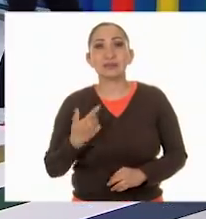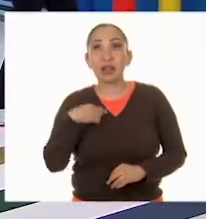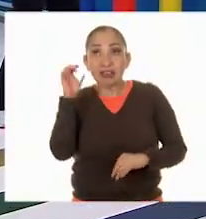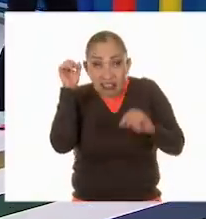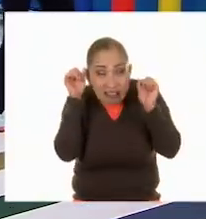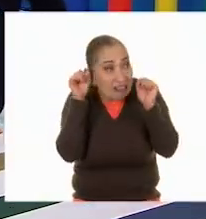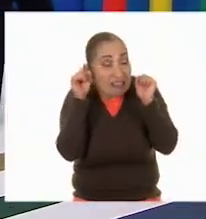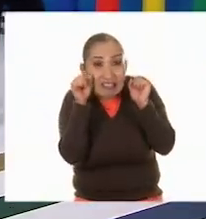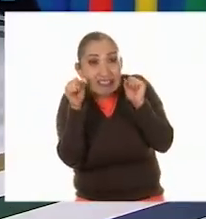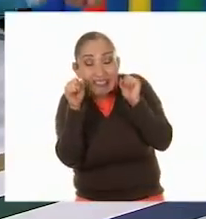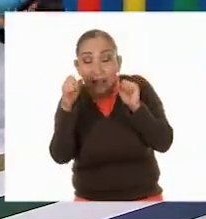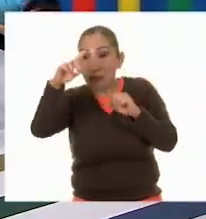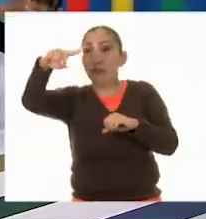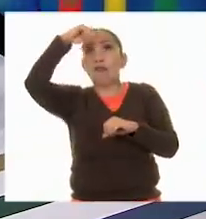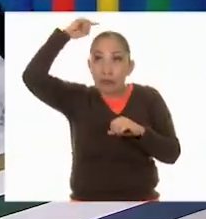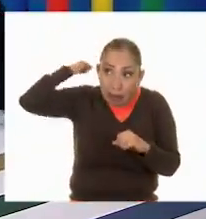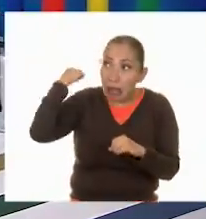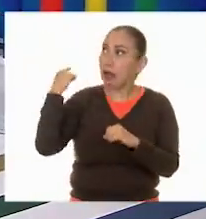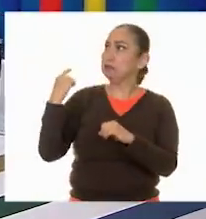¡Agacharse porque había una rama!